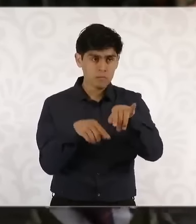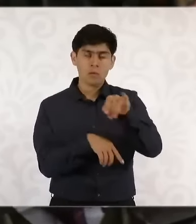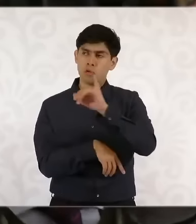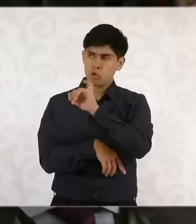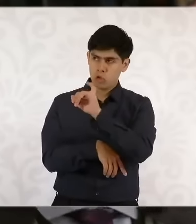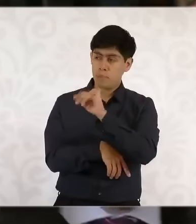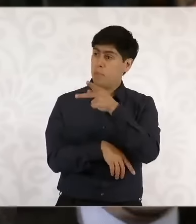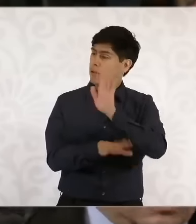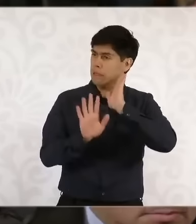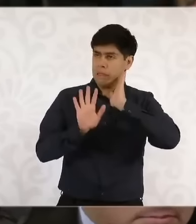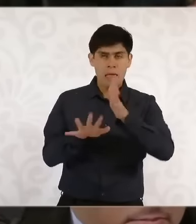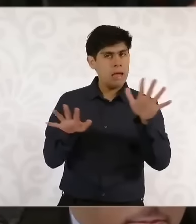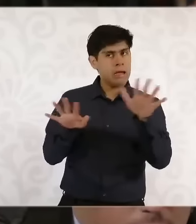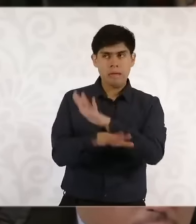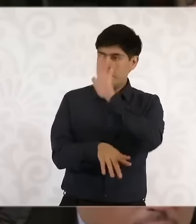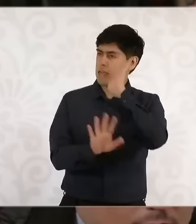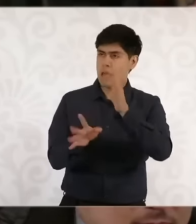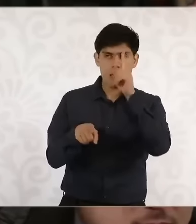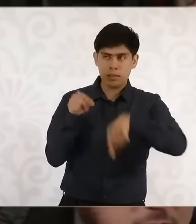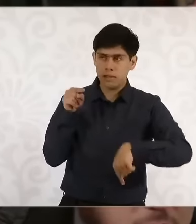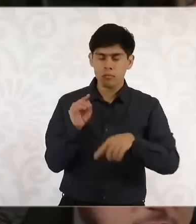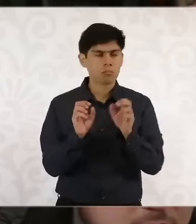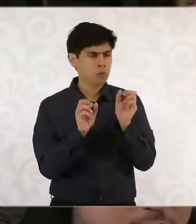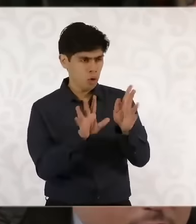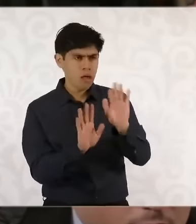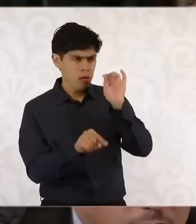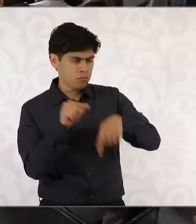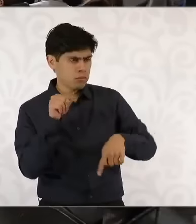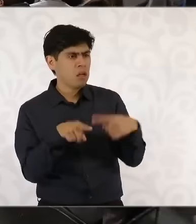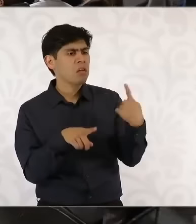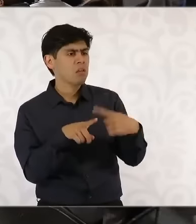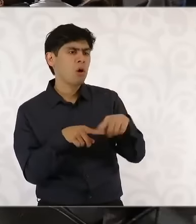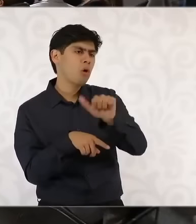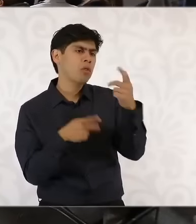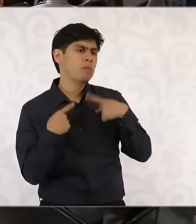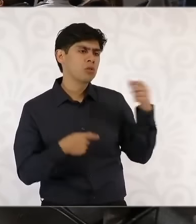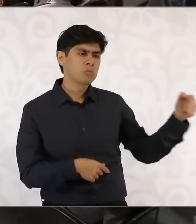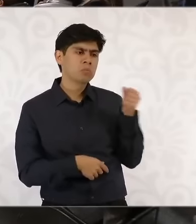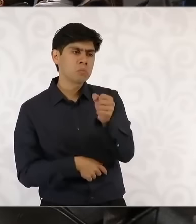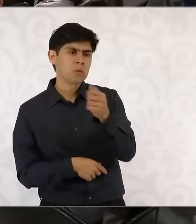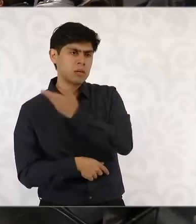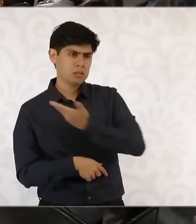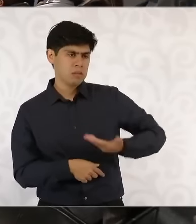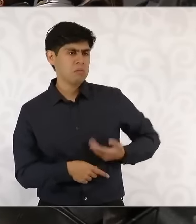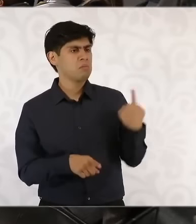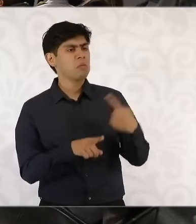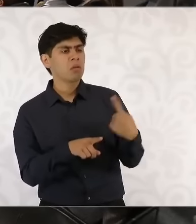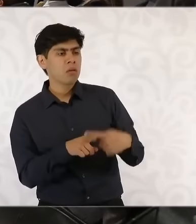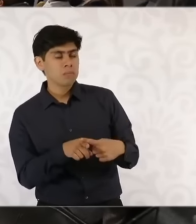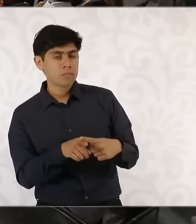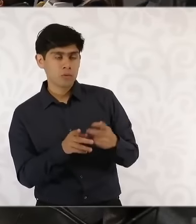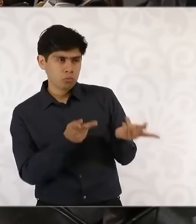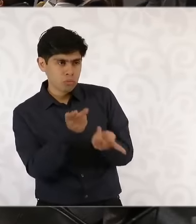Ok, ¿quieres que se vaya ya? ¿A quién propones? Muchos no tenían una